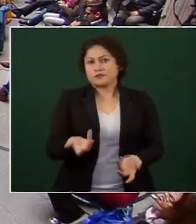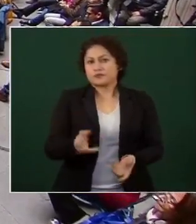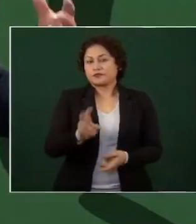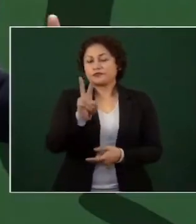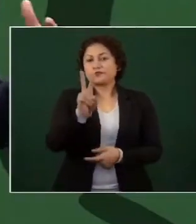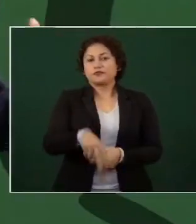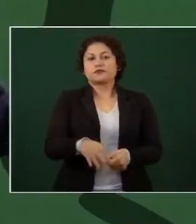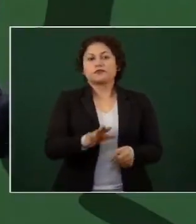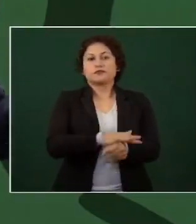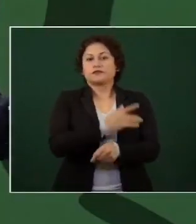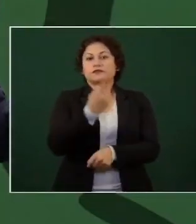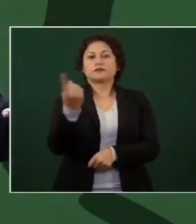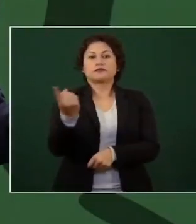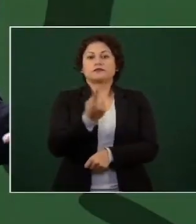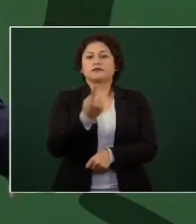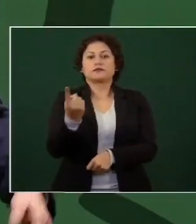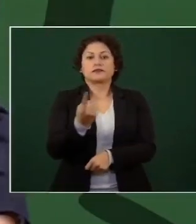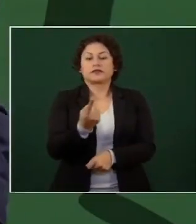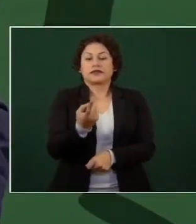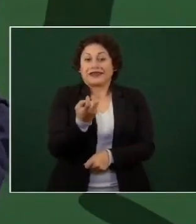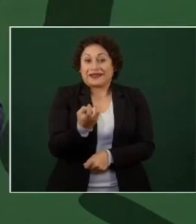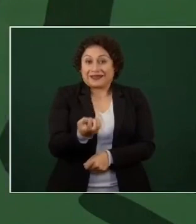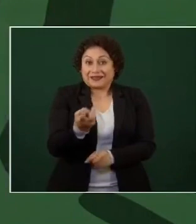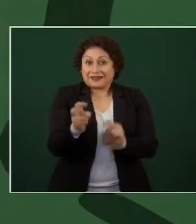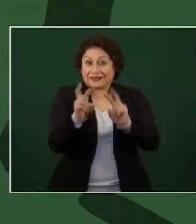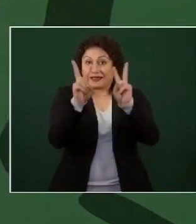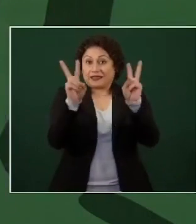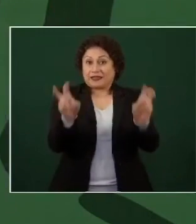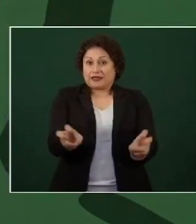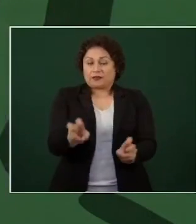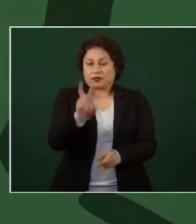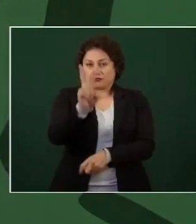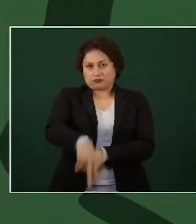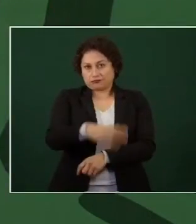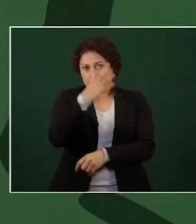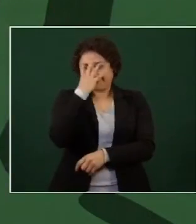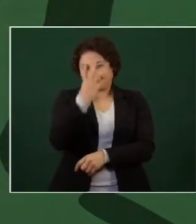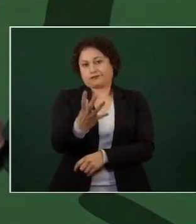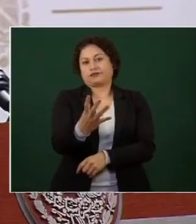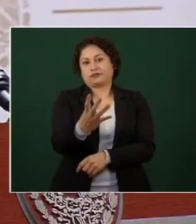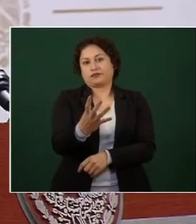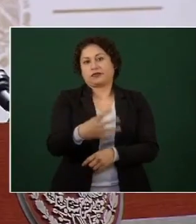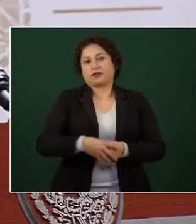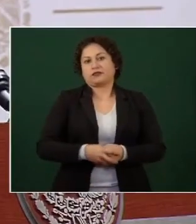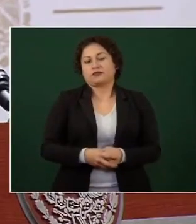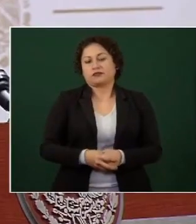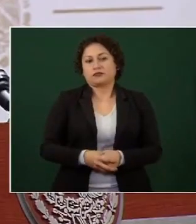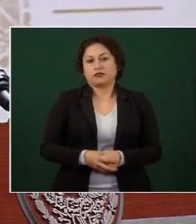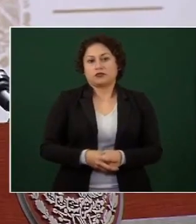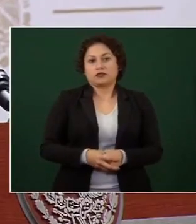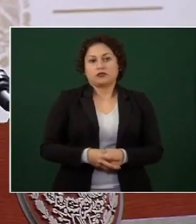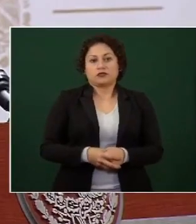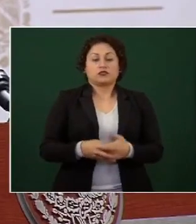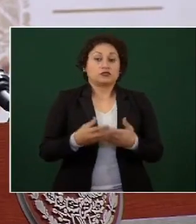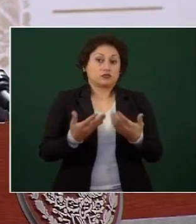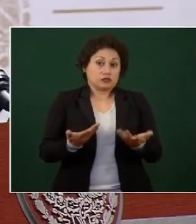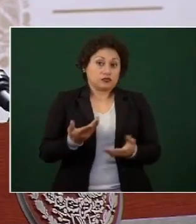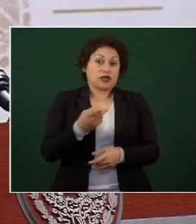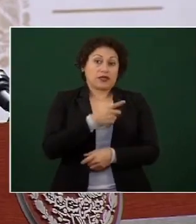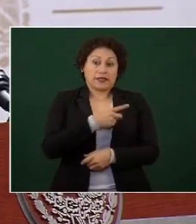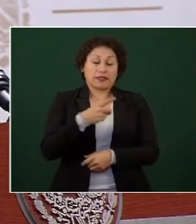porque es algo muy serio. Entonces, que